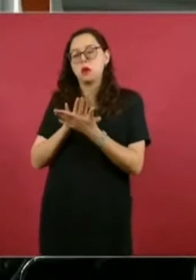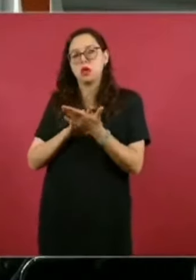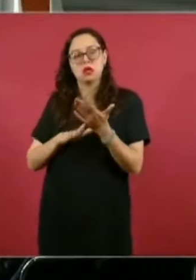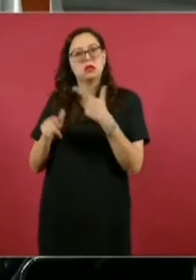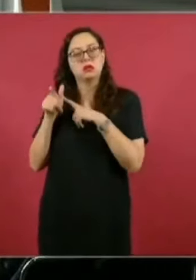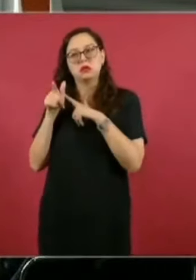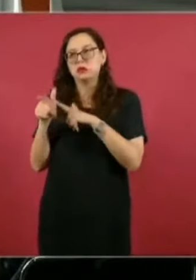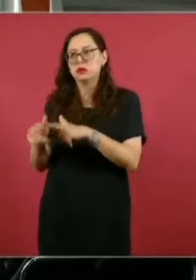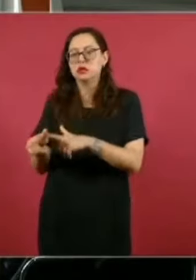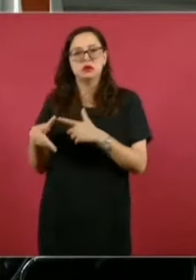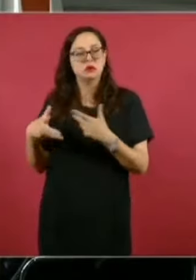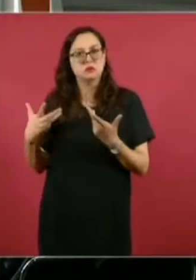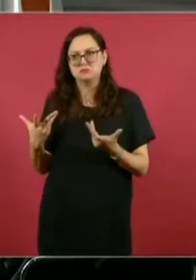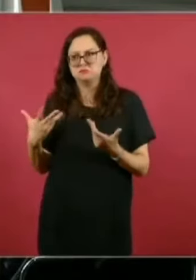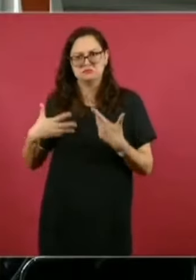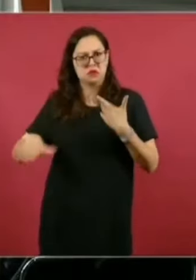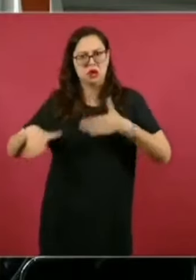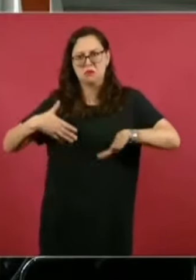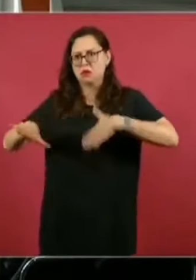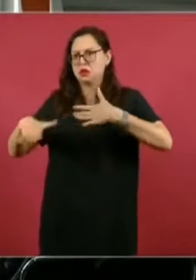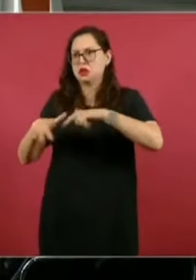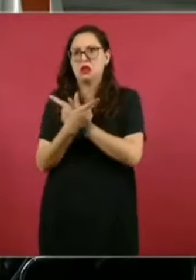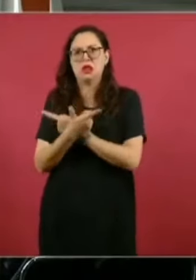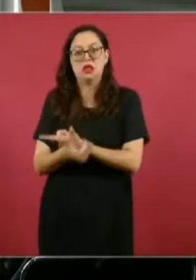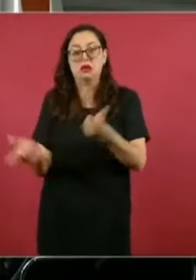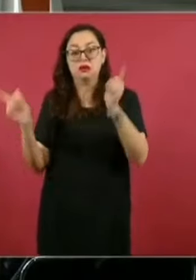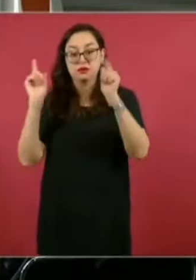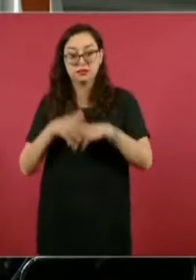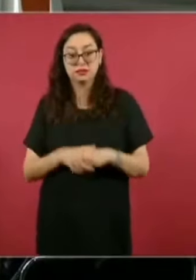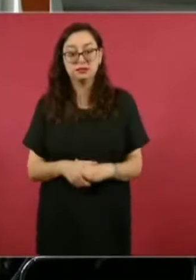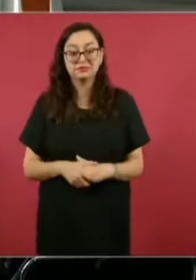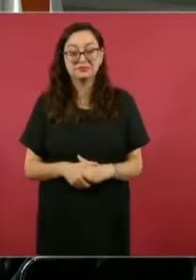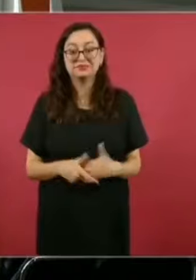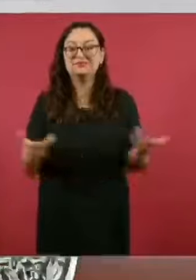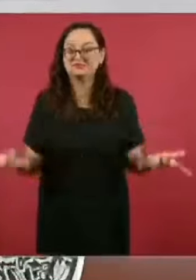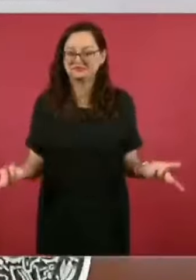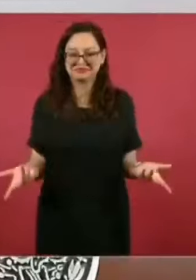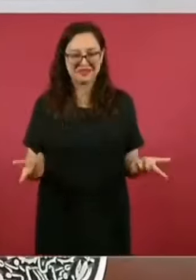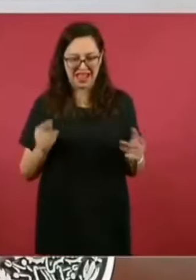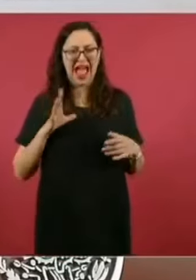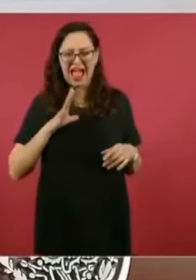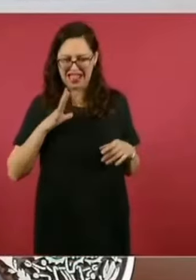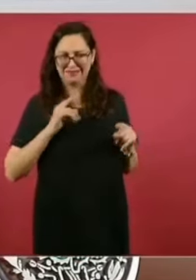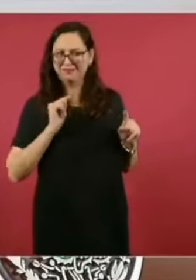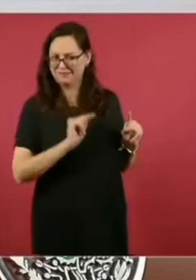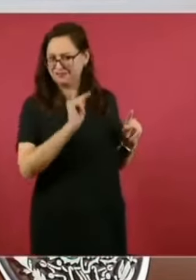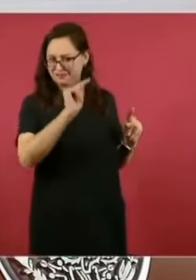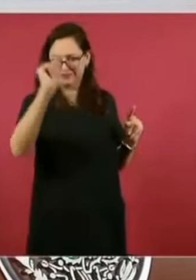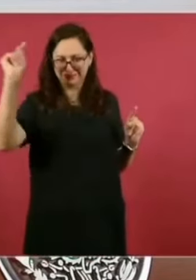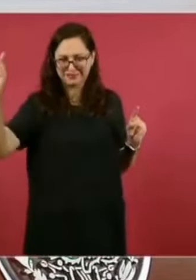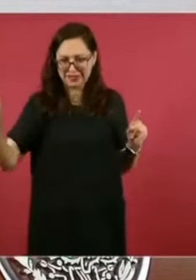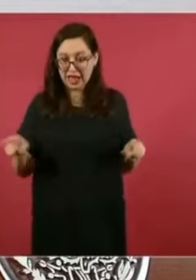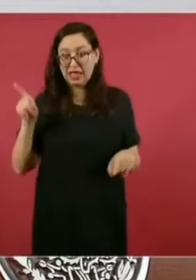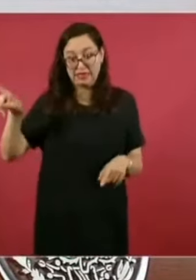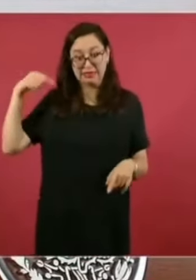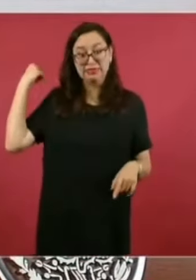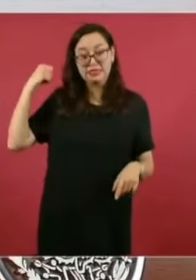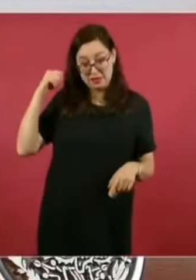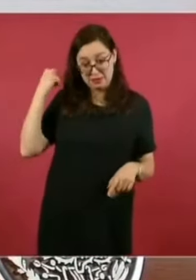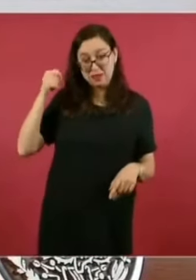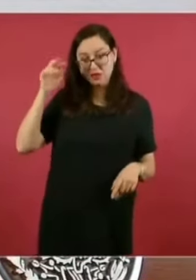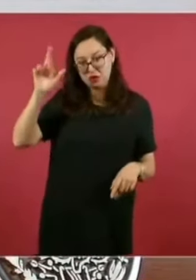recuerdo, y tú seguramente también, al